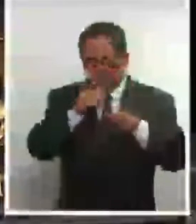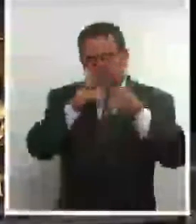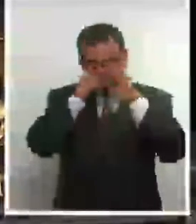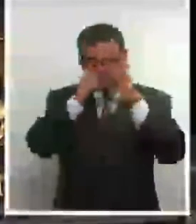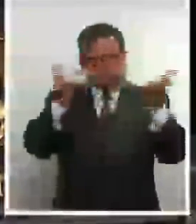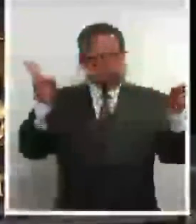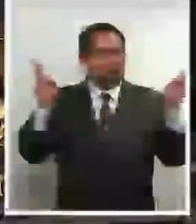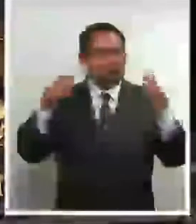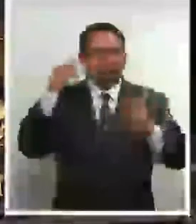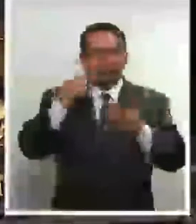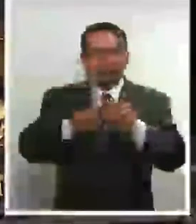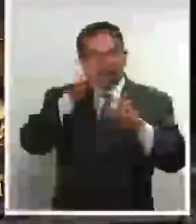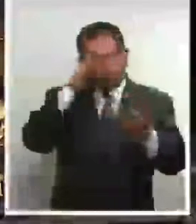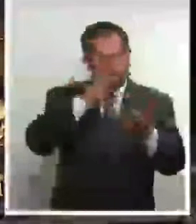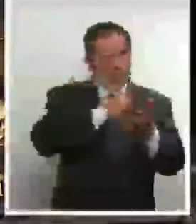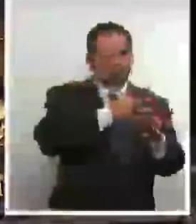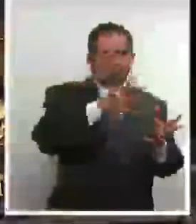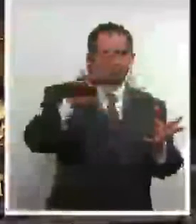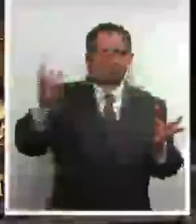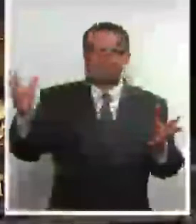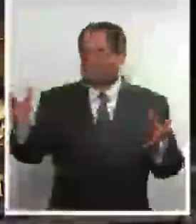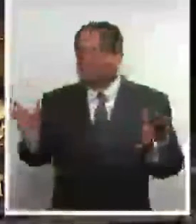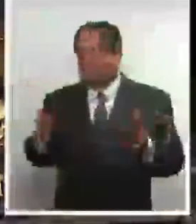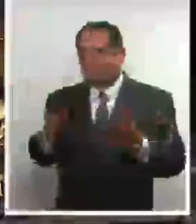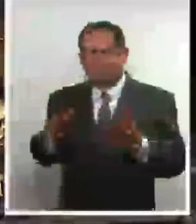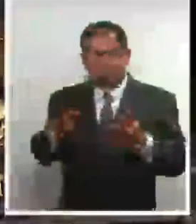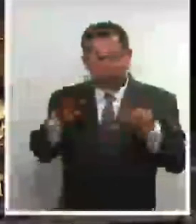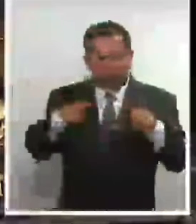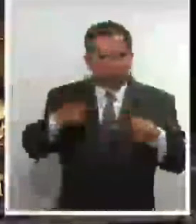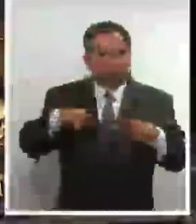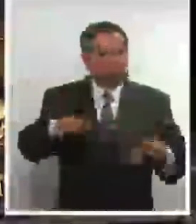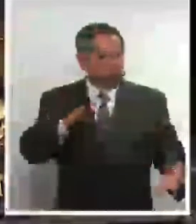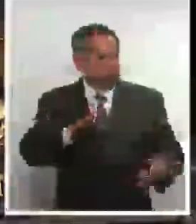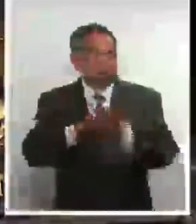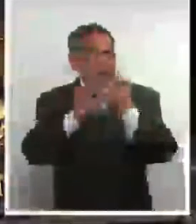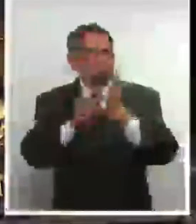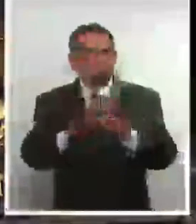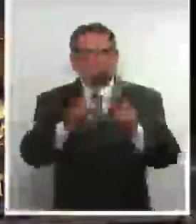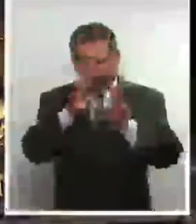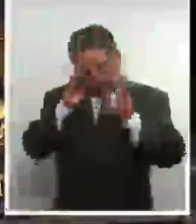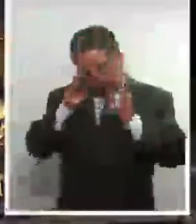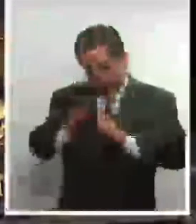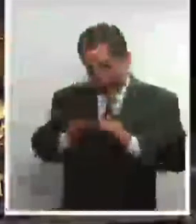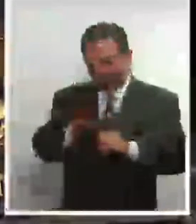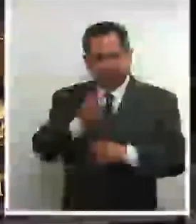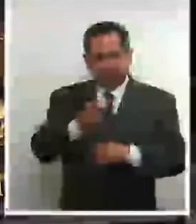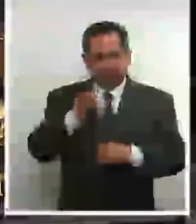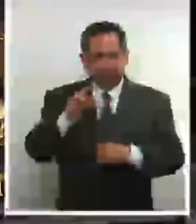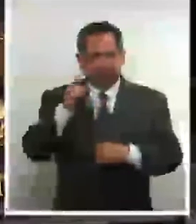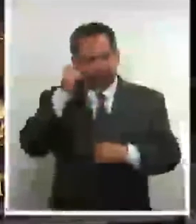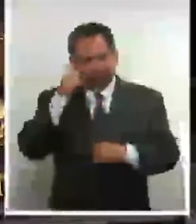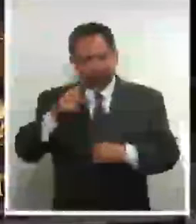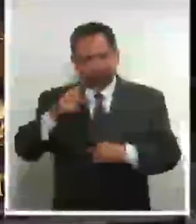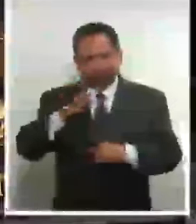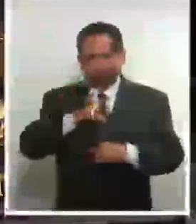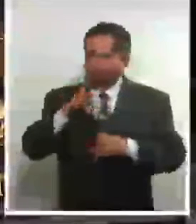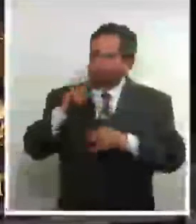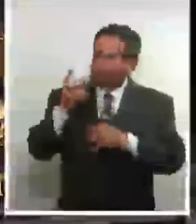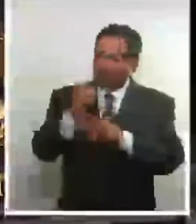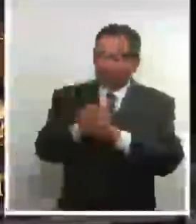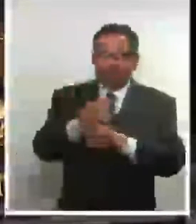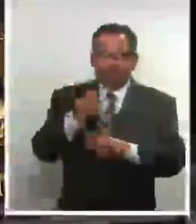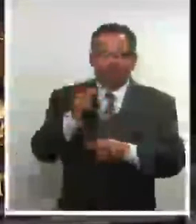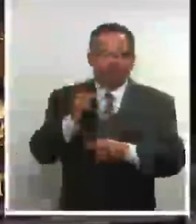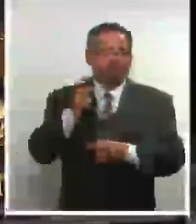poco oxigenada, poco abierta con la sociedad. La Fiscalía para los de la